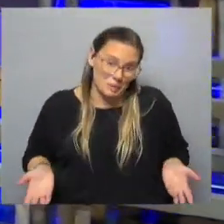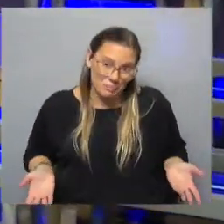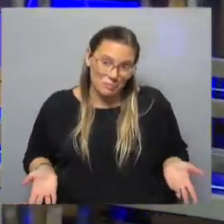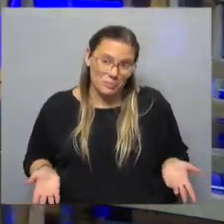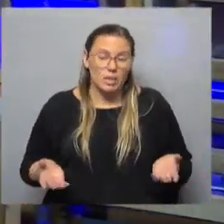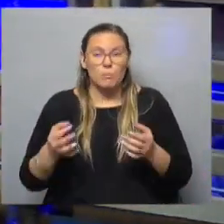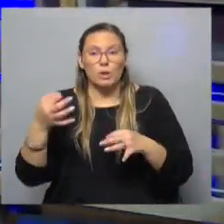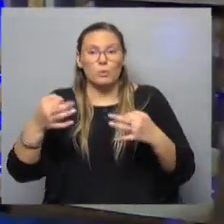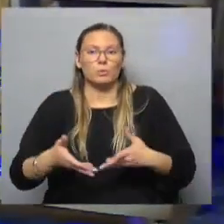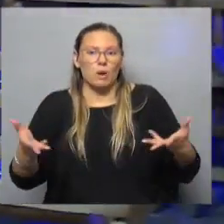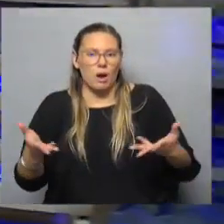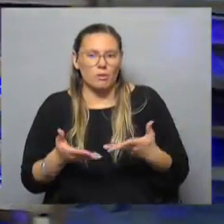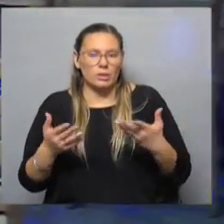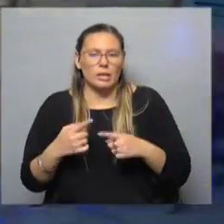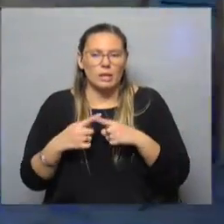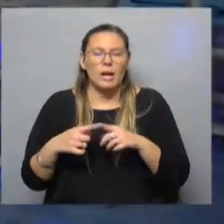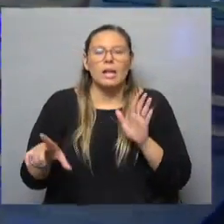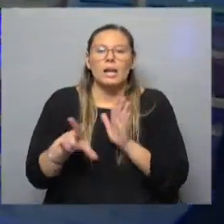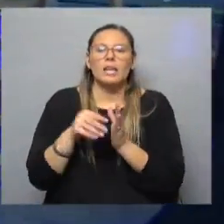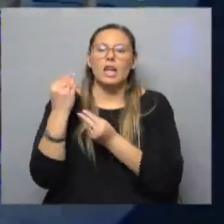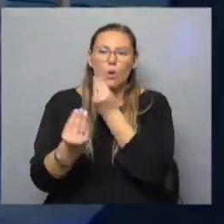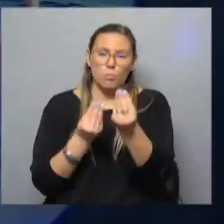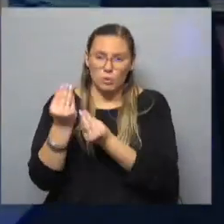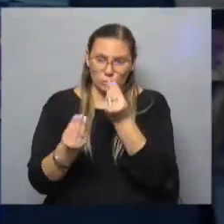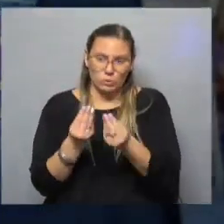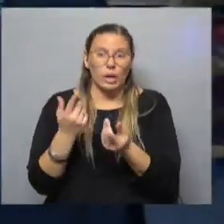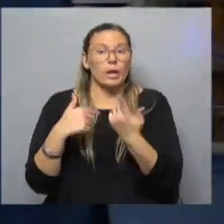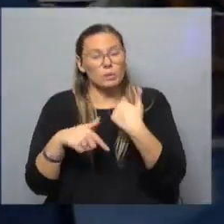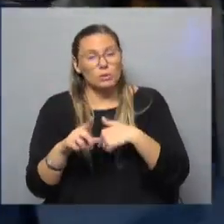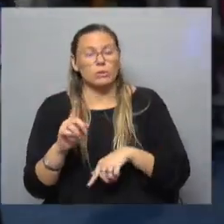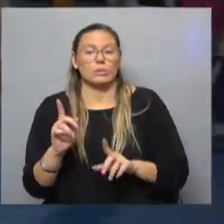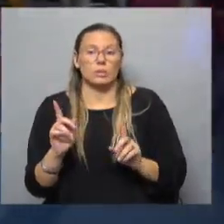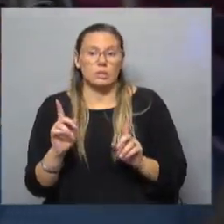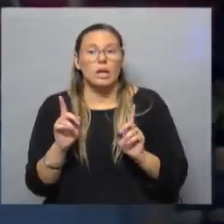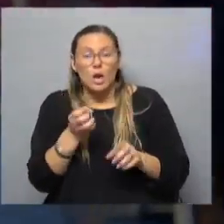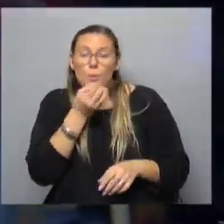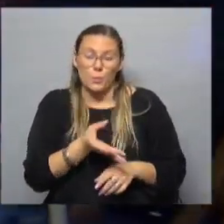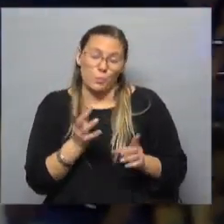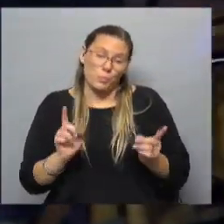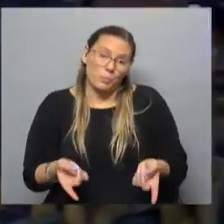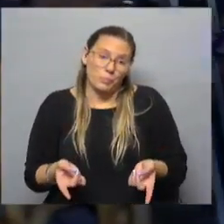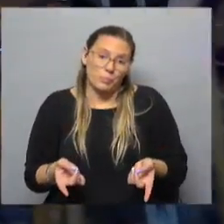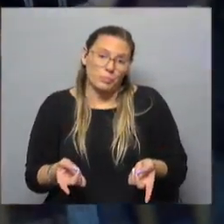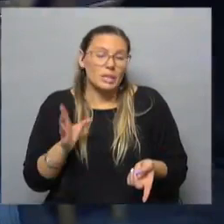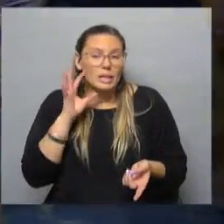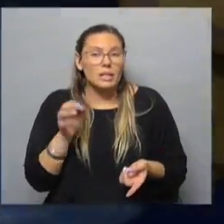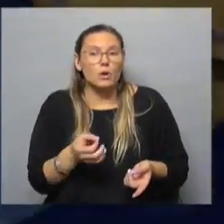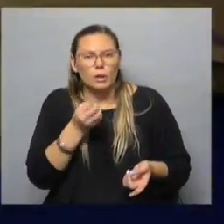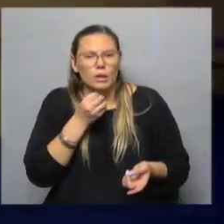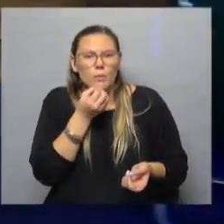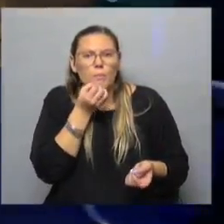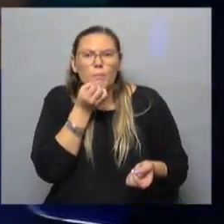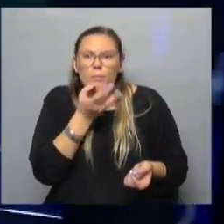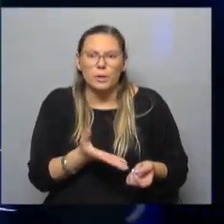porque justo ahora también se está peleando por la ley de cupos, ¿no? Entonces, bueno, eso está bueno. Creo que enriquece un